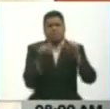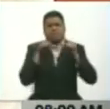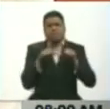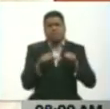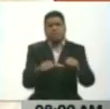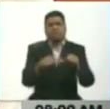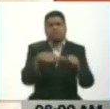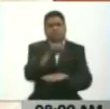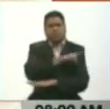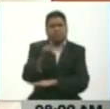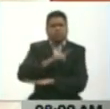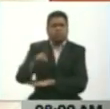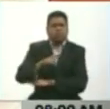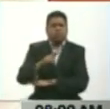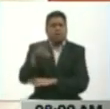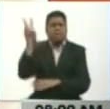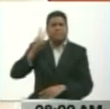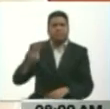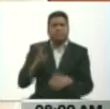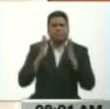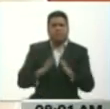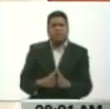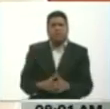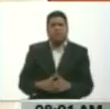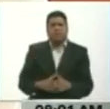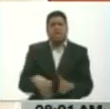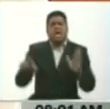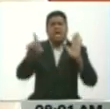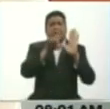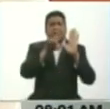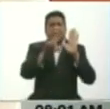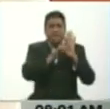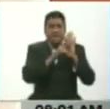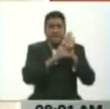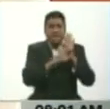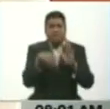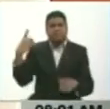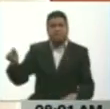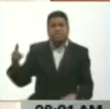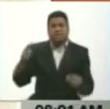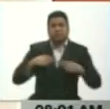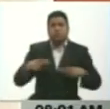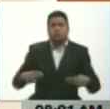sanciones a venezolanos. Se llama Ley de Derechos Humanos.